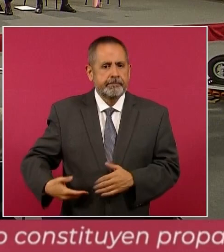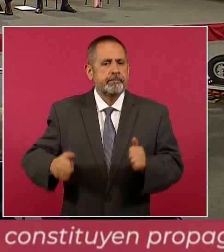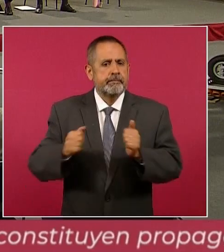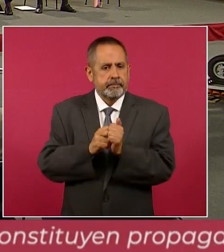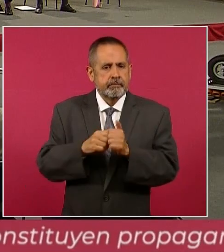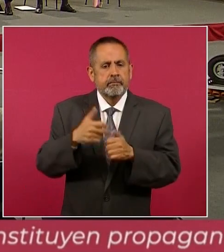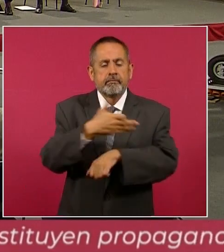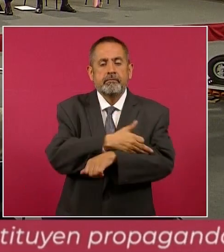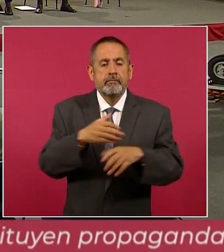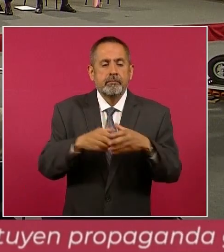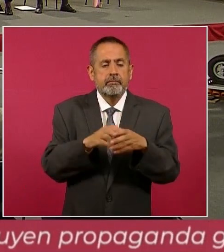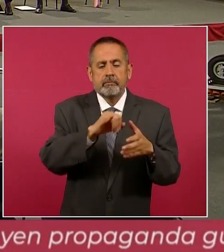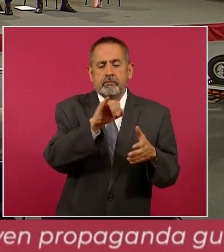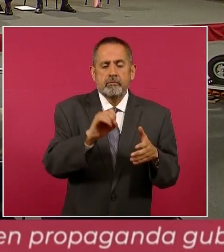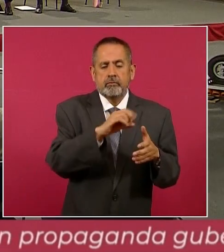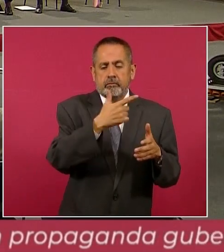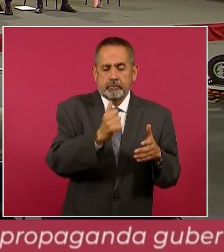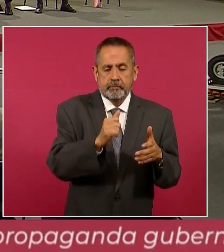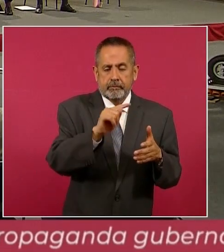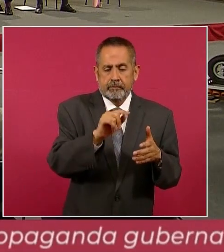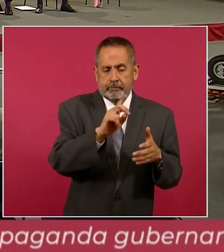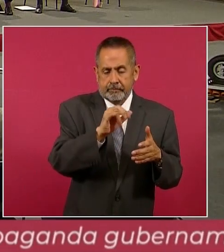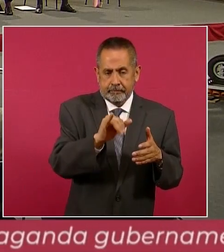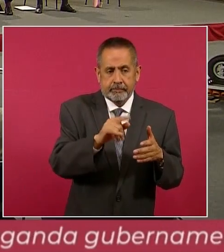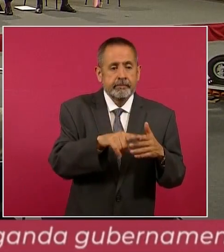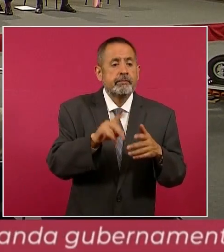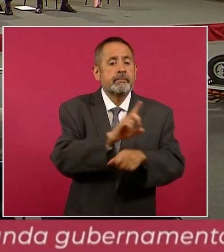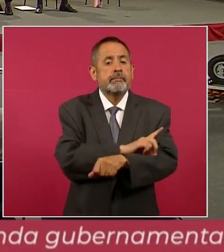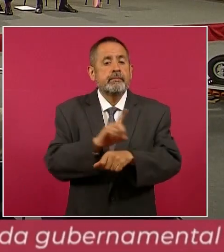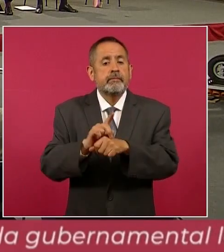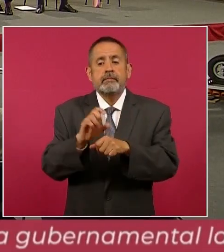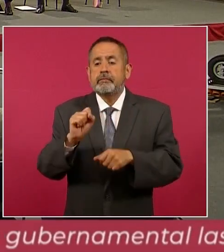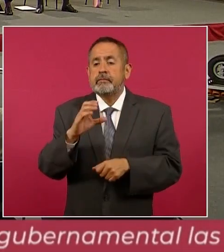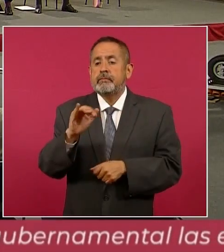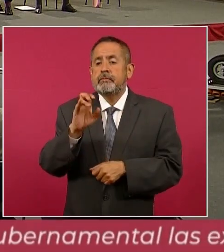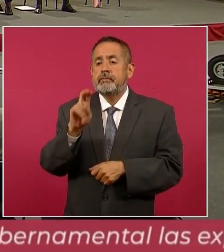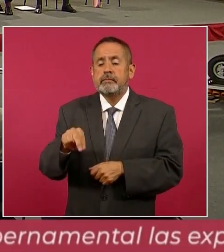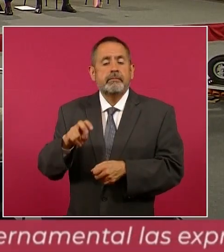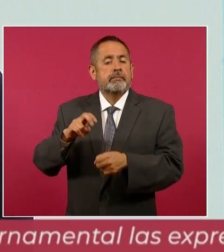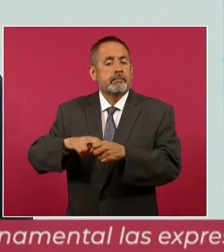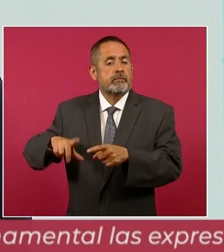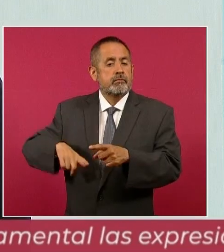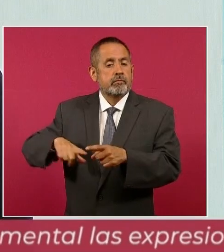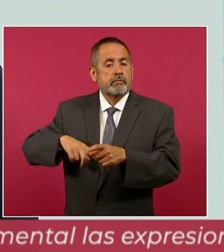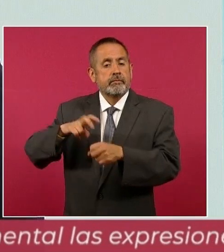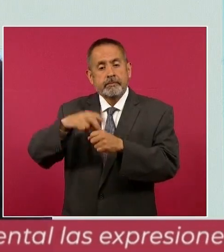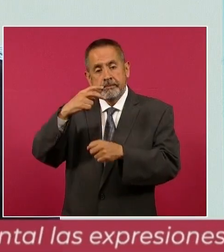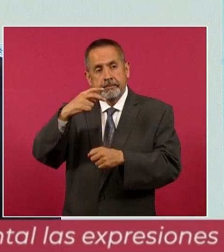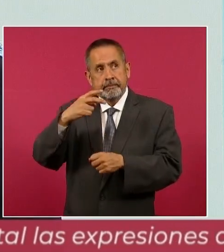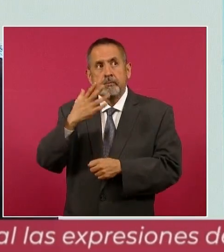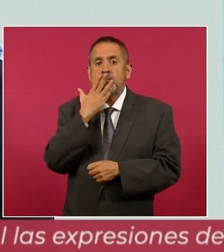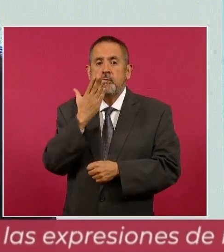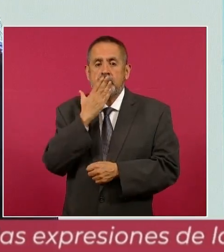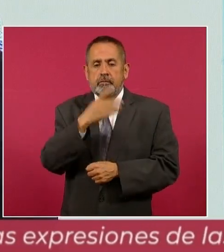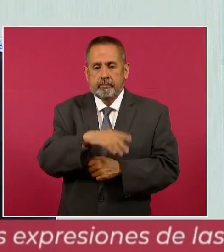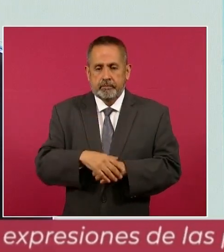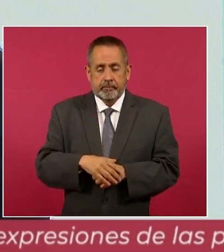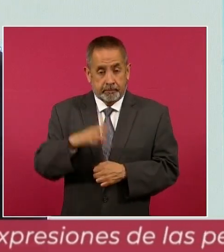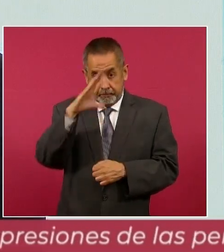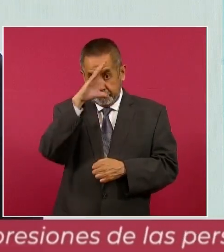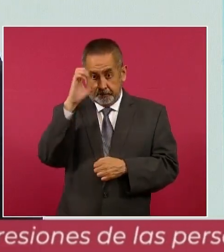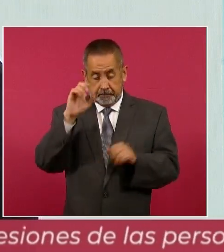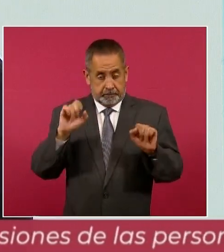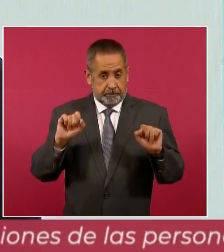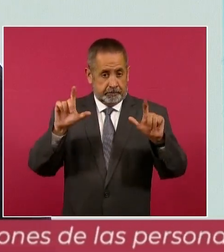Jorge Tadei, quien es delegado de la Secretaría de Bienestar del Gobierno de México en Sonora. La foto iba